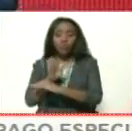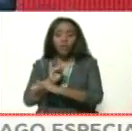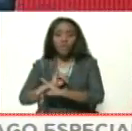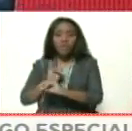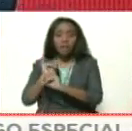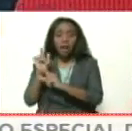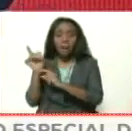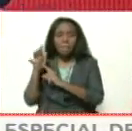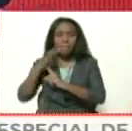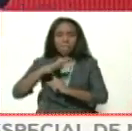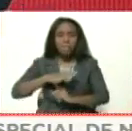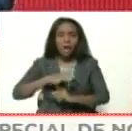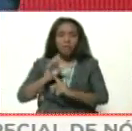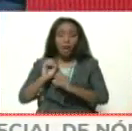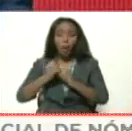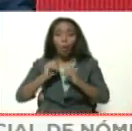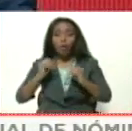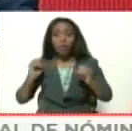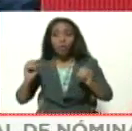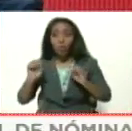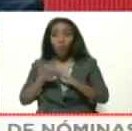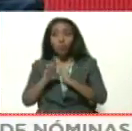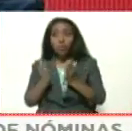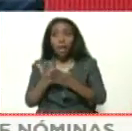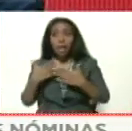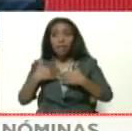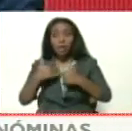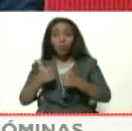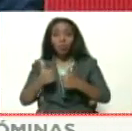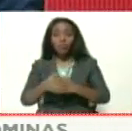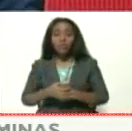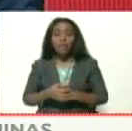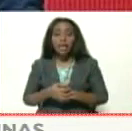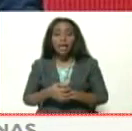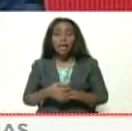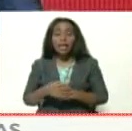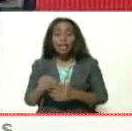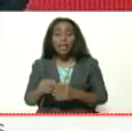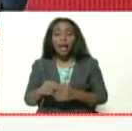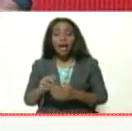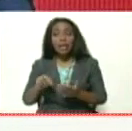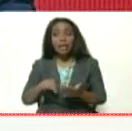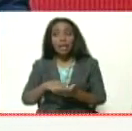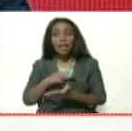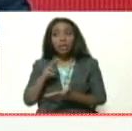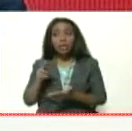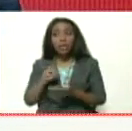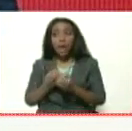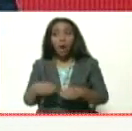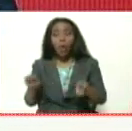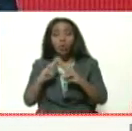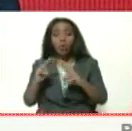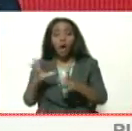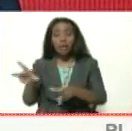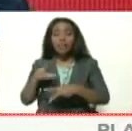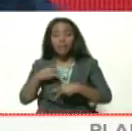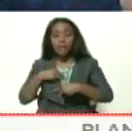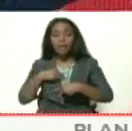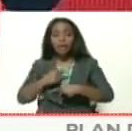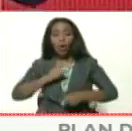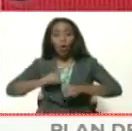la presión de la Organización Mundial de la Salud y de Naciones Unidas, pues aceptaste algún tipo de